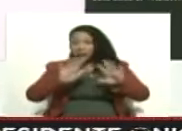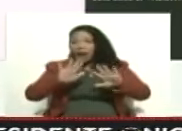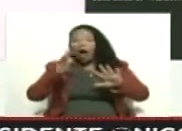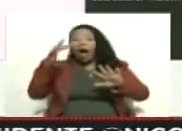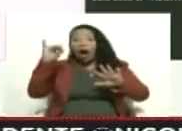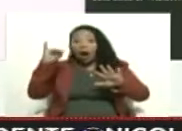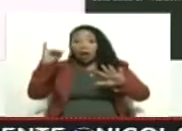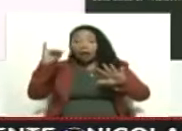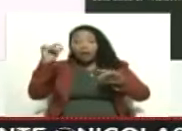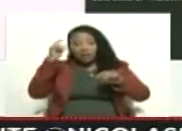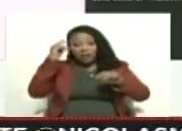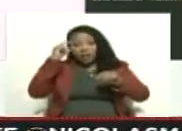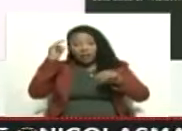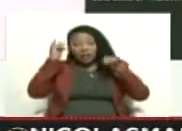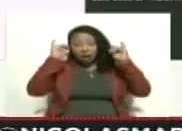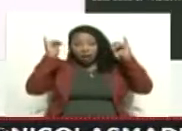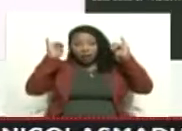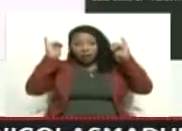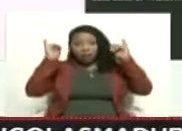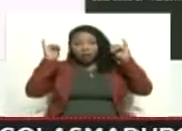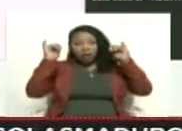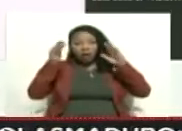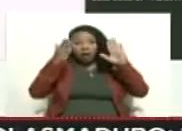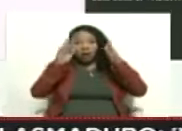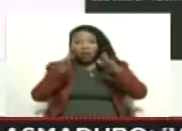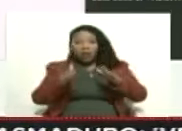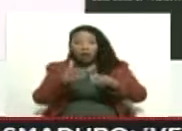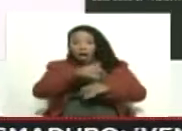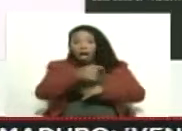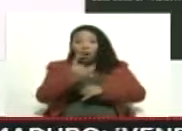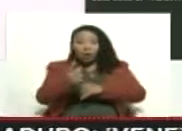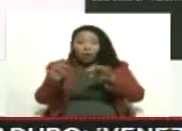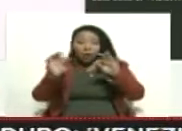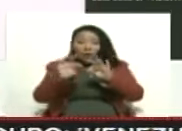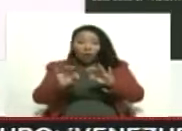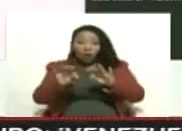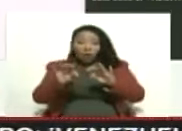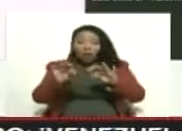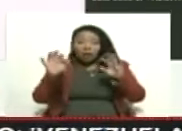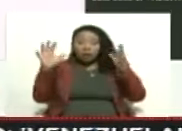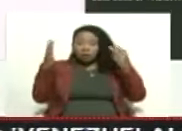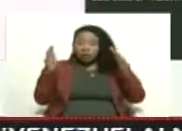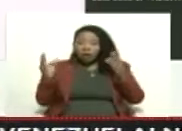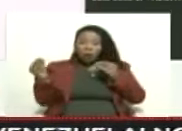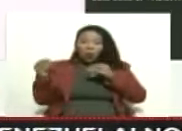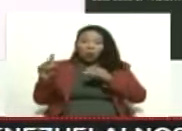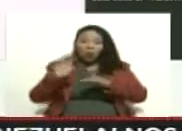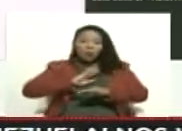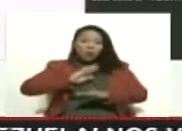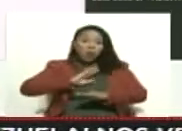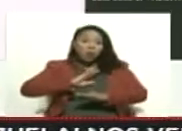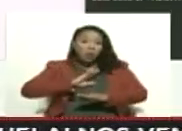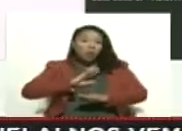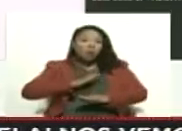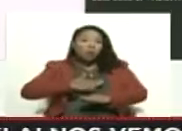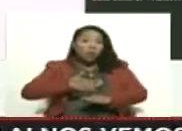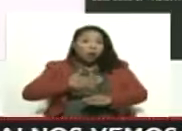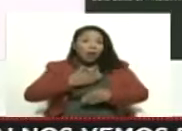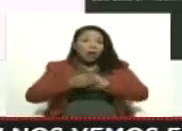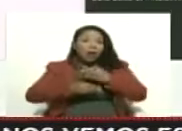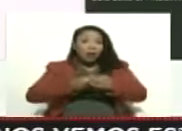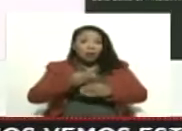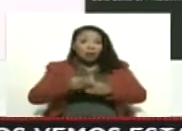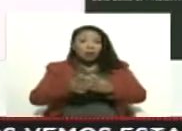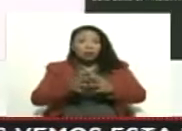festividades navideñas cada quien a su manera cada quien la celebra de acuerdo a sus posibilidades cada quien